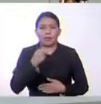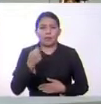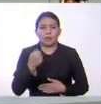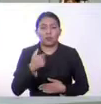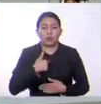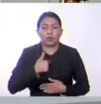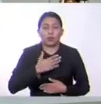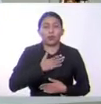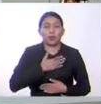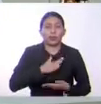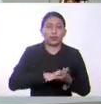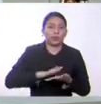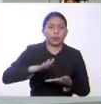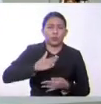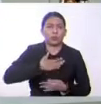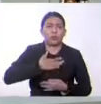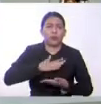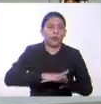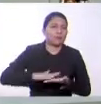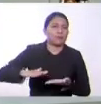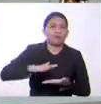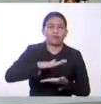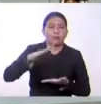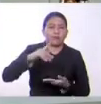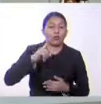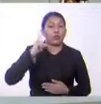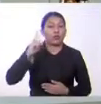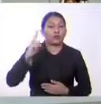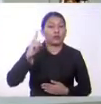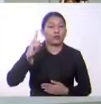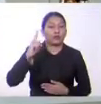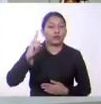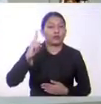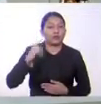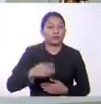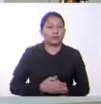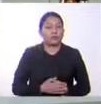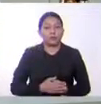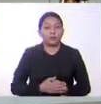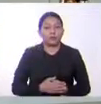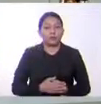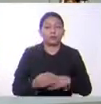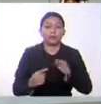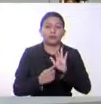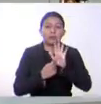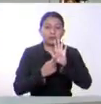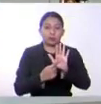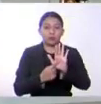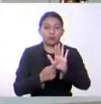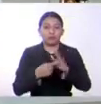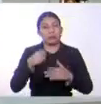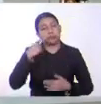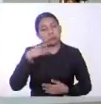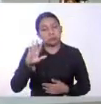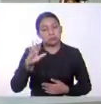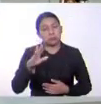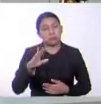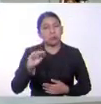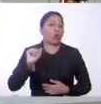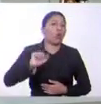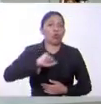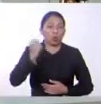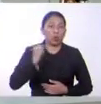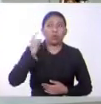espíritu, a su alma, que la llama una diosa, y que la va interceptando también con la figura de Zeus y otros